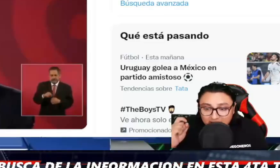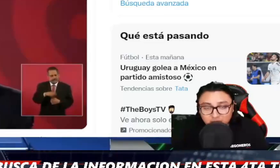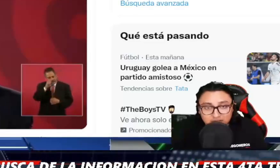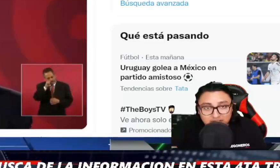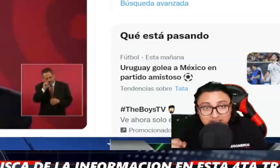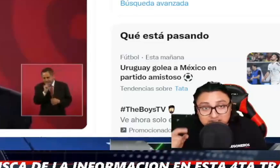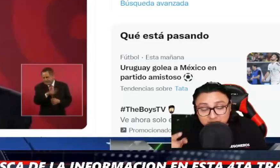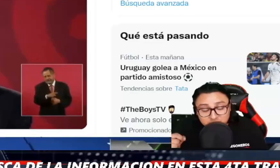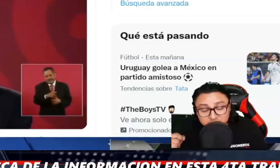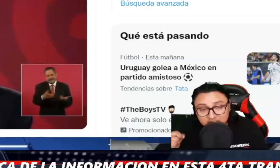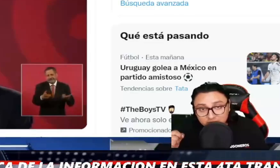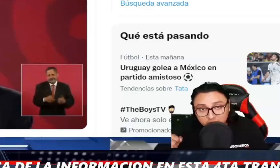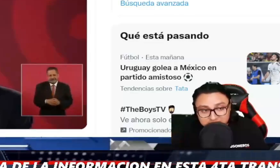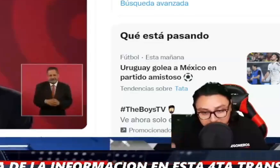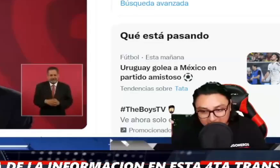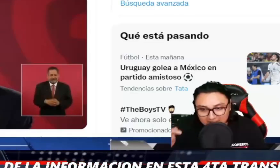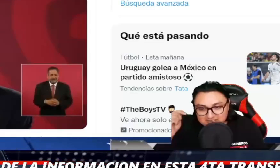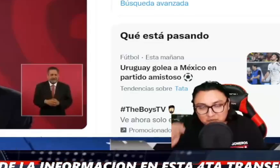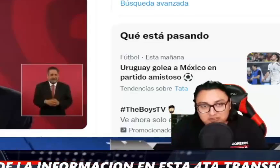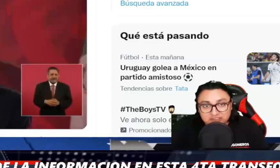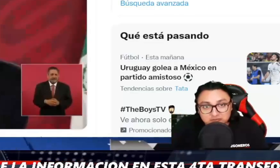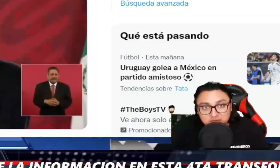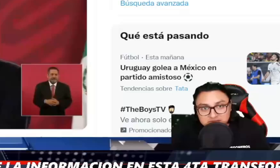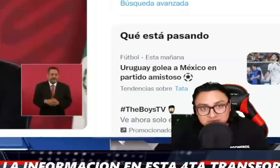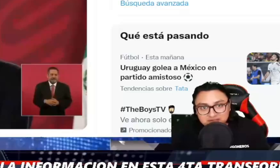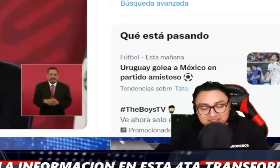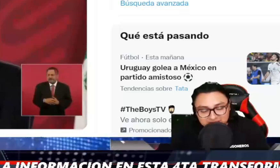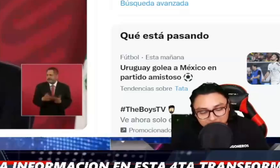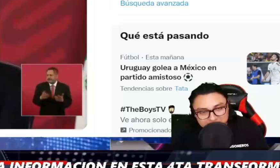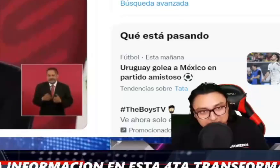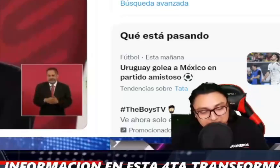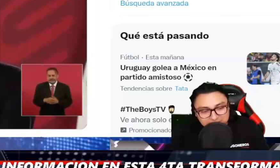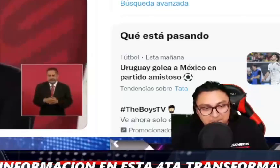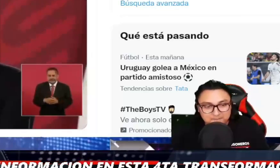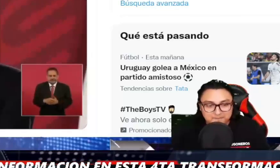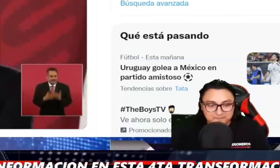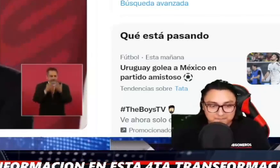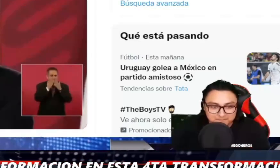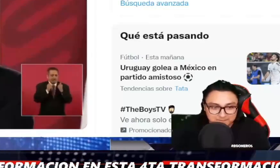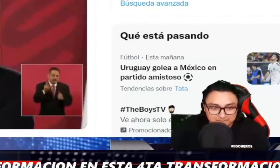y recuerden que estamos en busca de la información en esta cuarta transformación. Hasta la próxima.